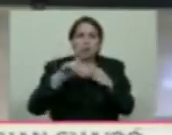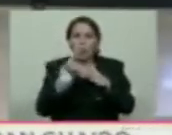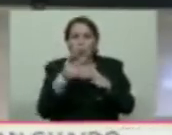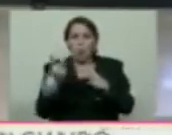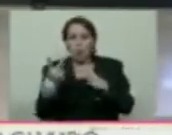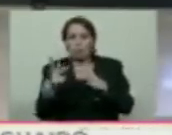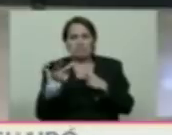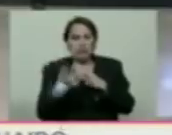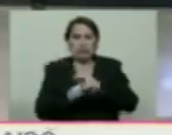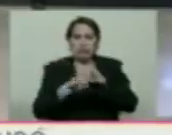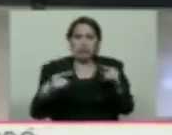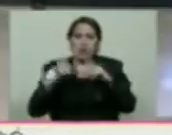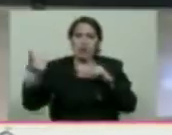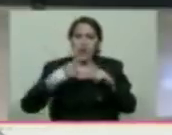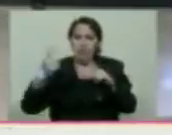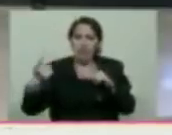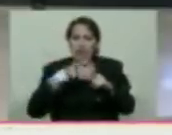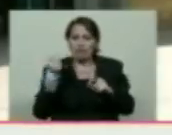los usuarios a sus respectivos destinos.